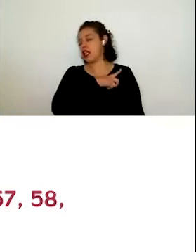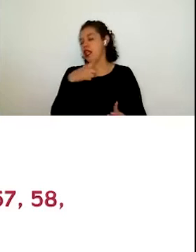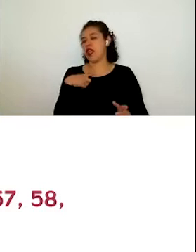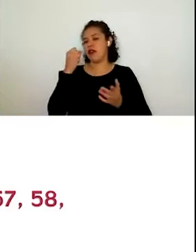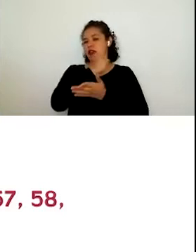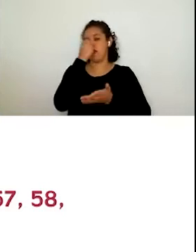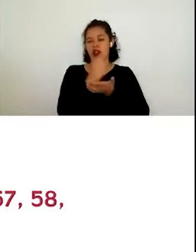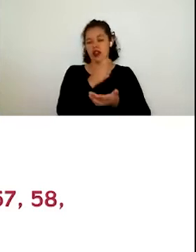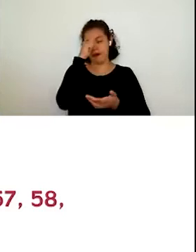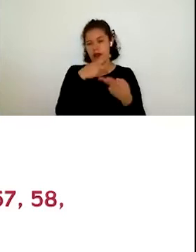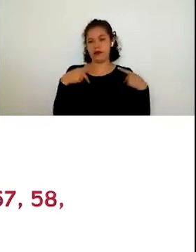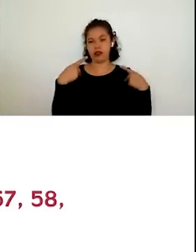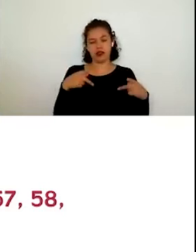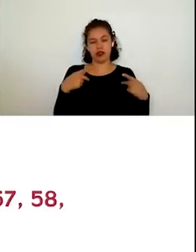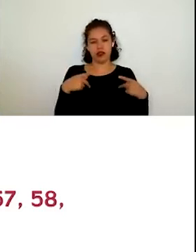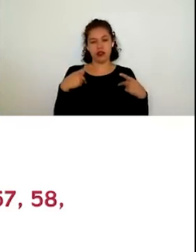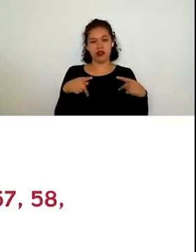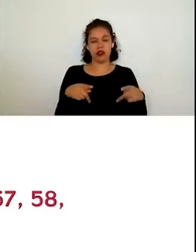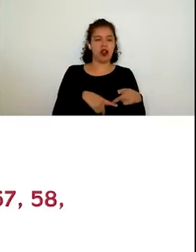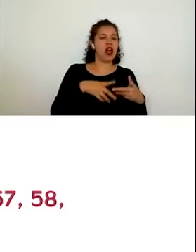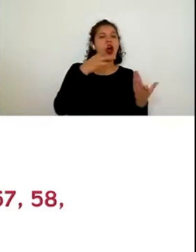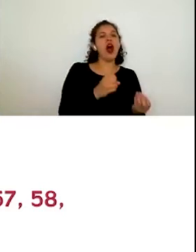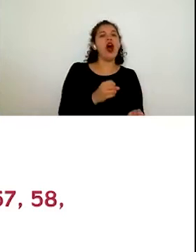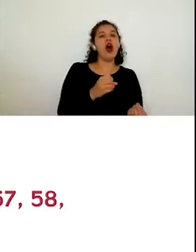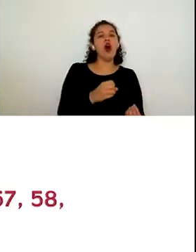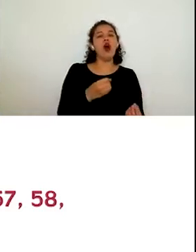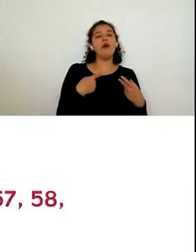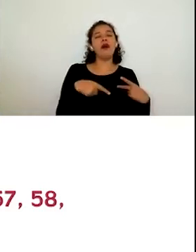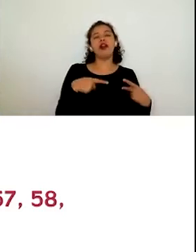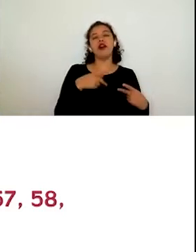ante personas físicas o morales.